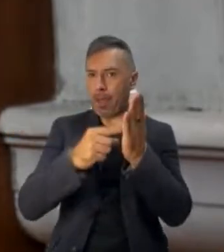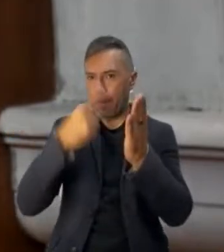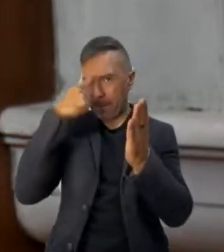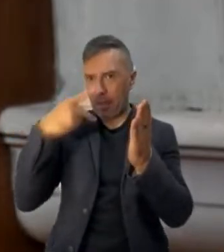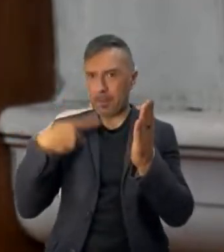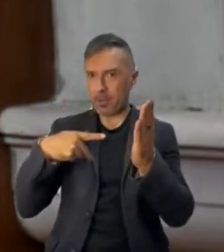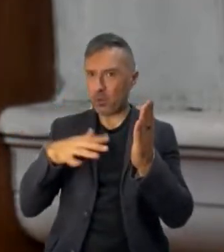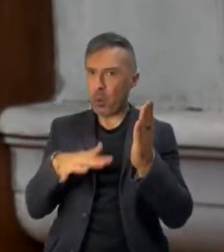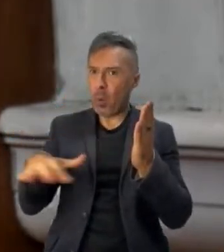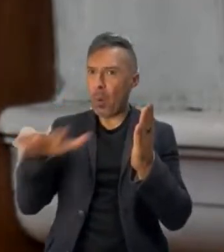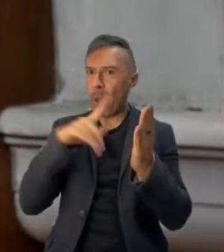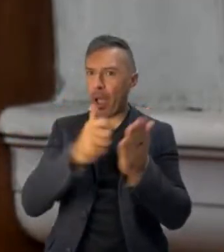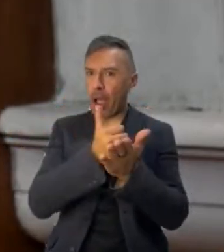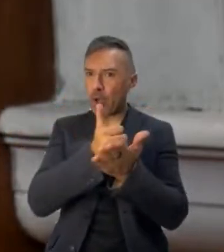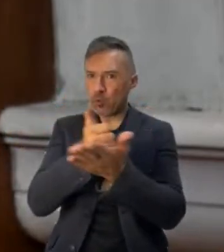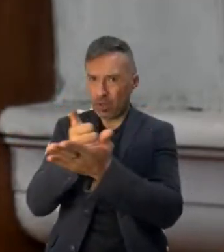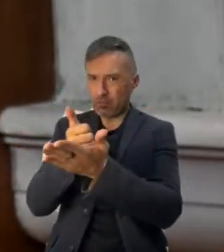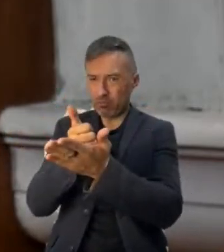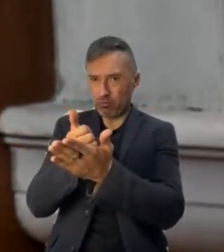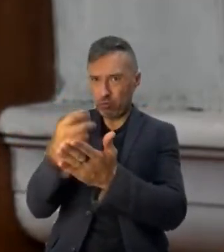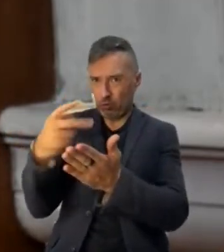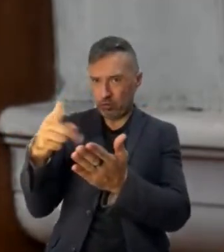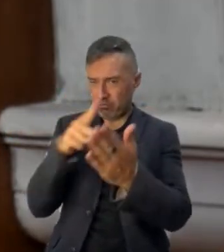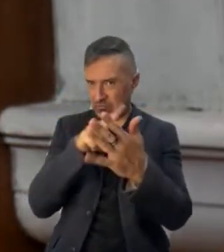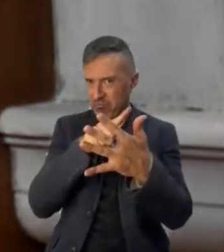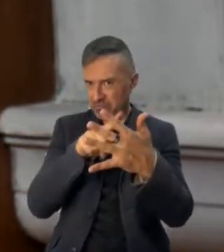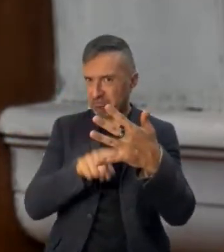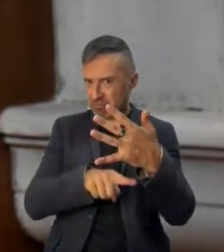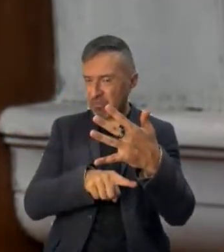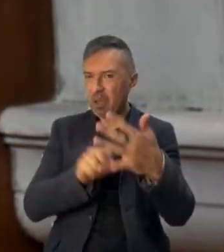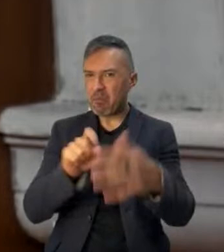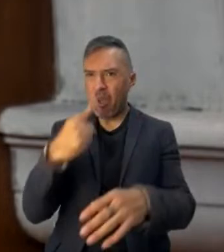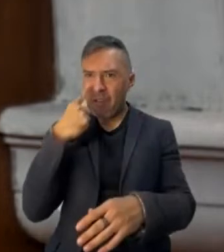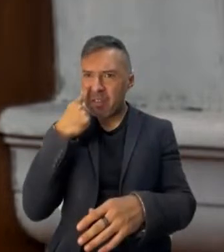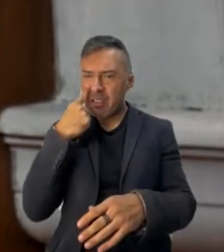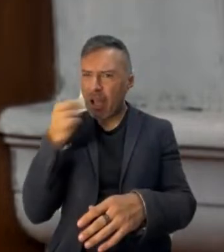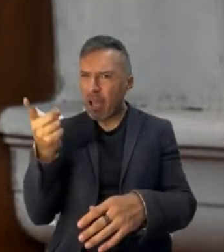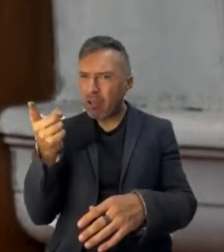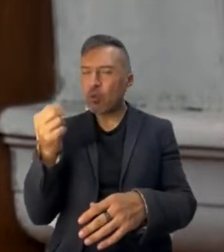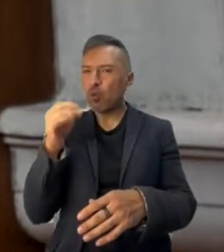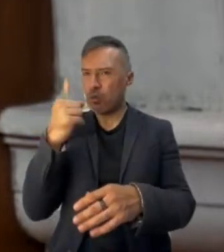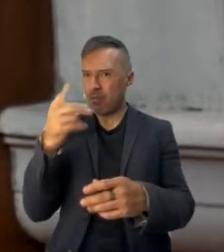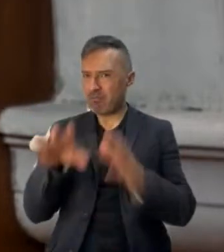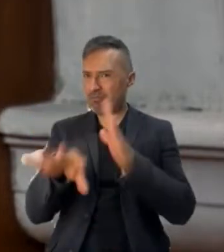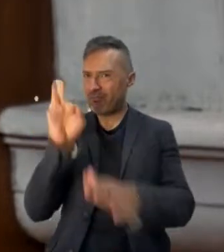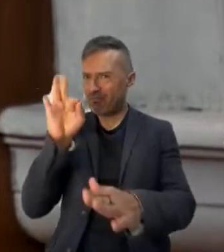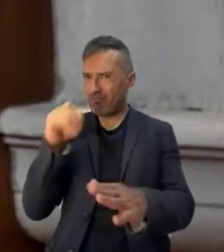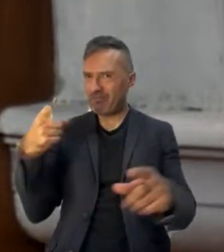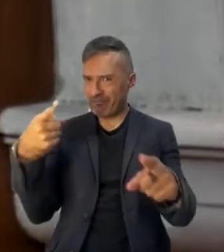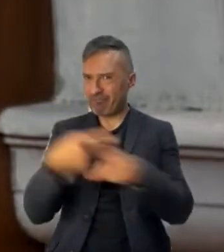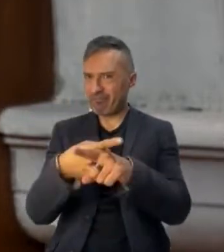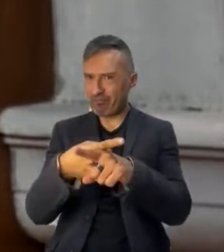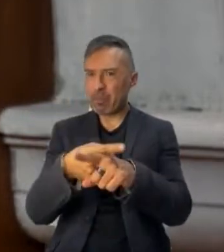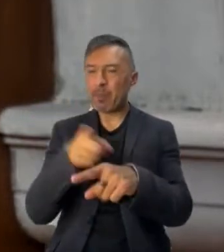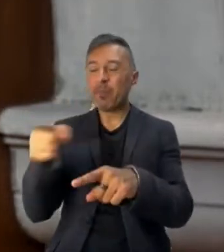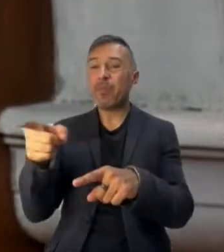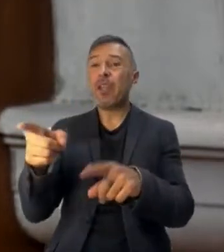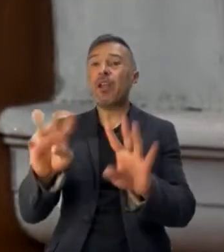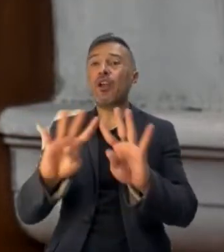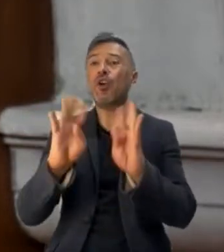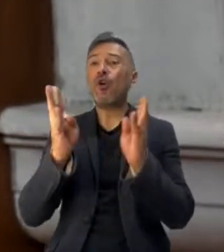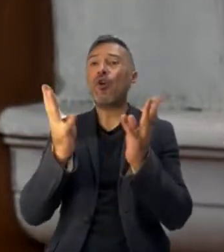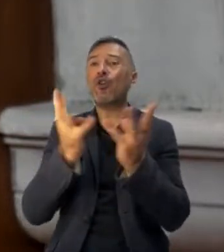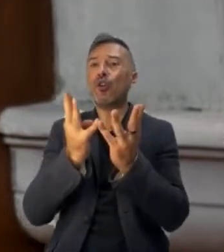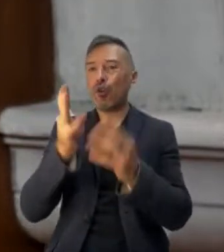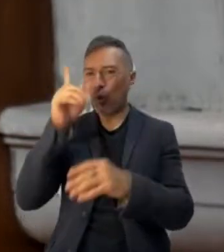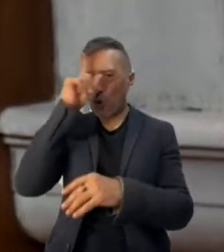viene una contradicción. El Consejo Nacional de Evaluación de la Política de Desarrollo Social